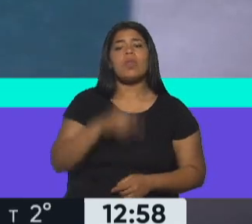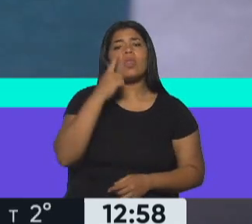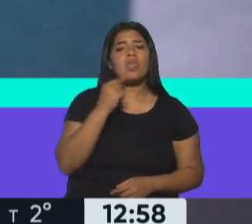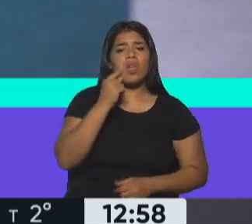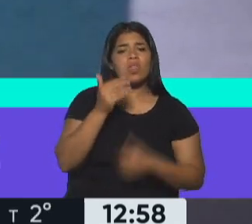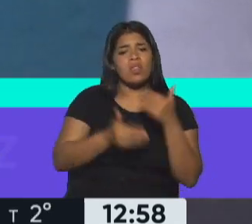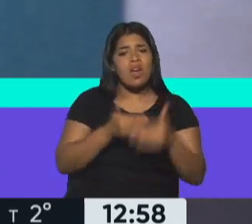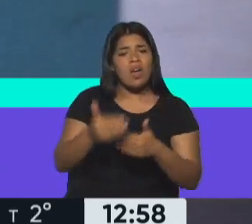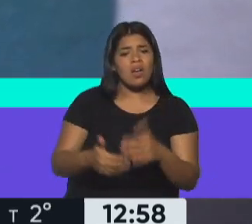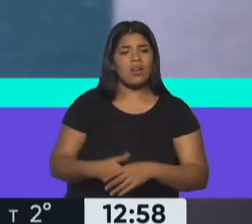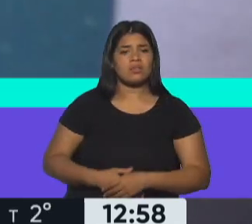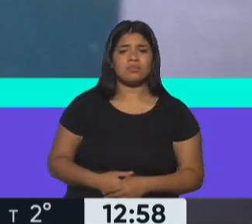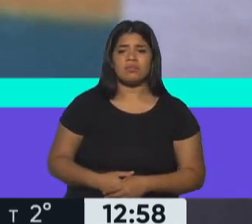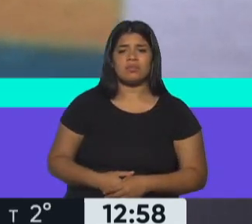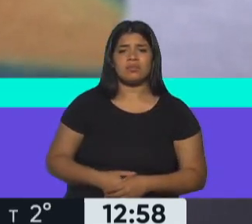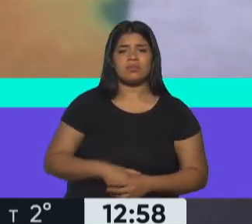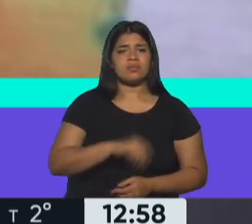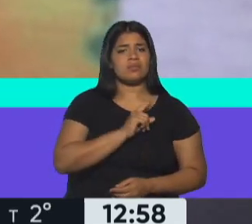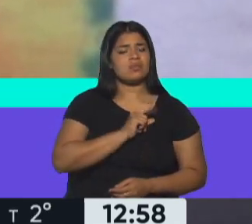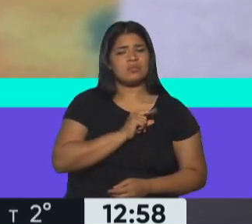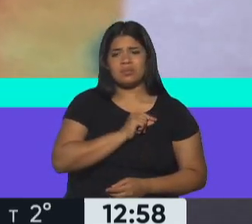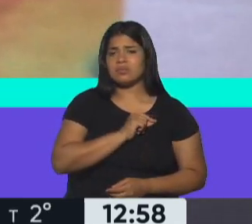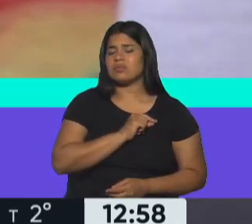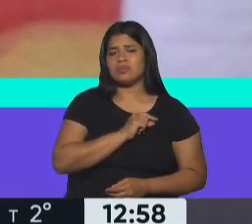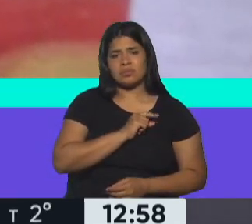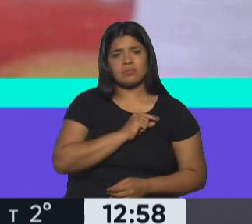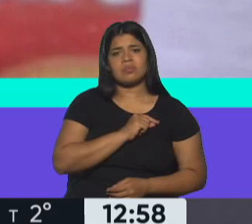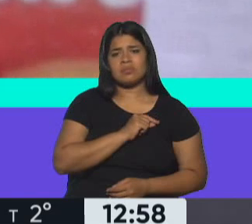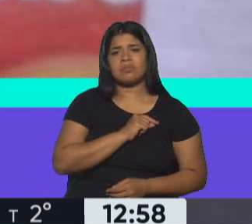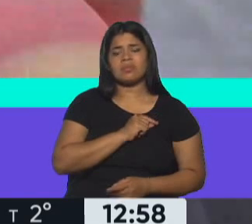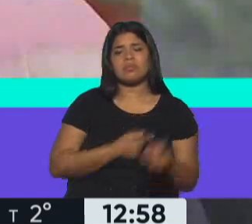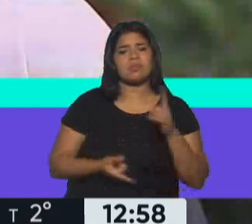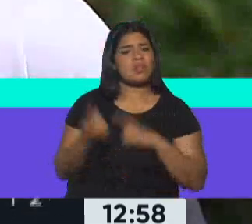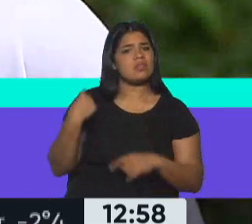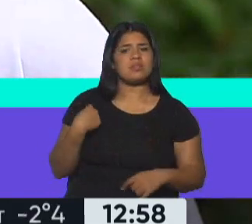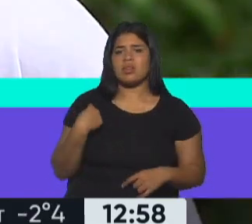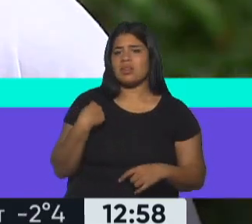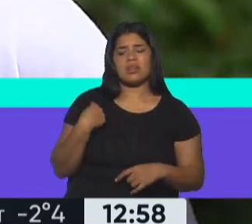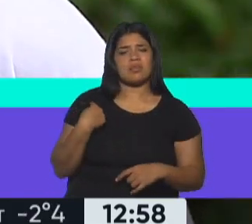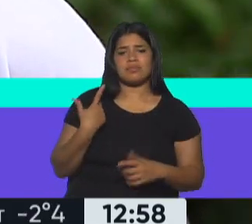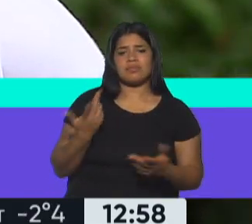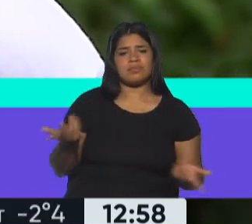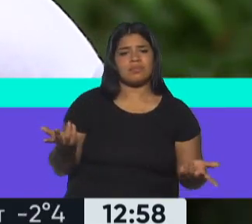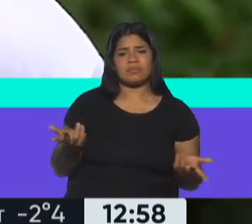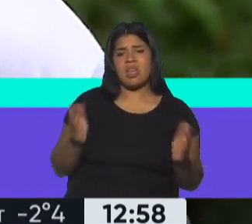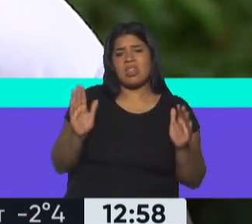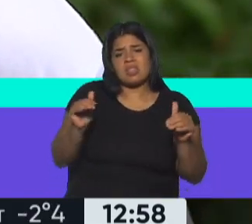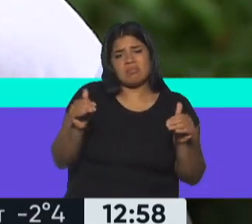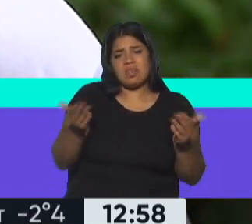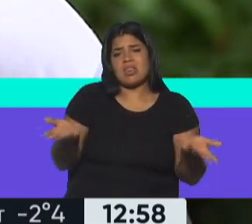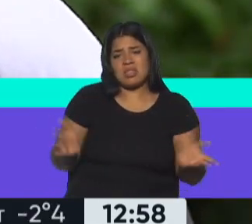pasa duele un poquito más allá cerramos una etapa muy grande pidiendo a lukas pero